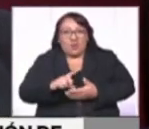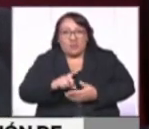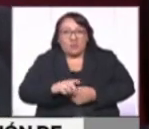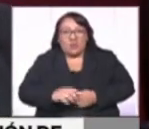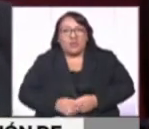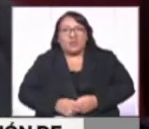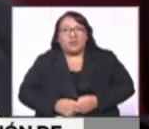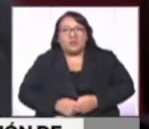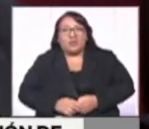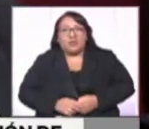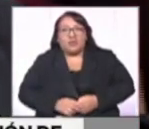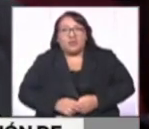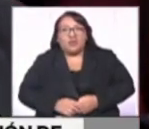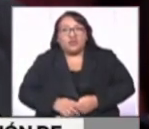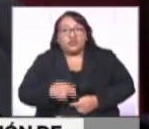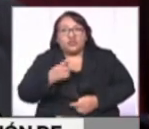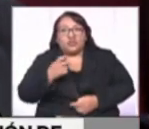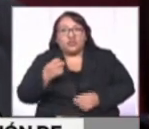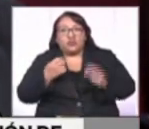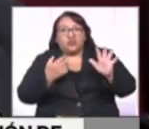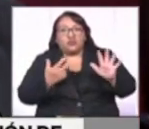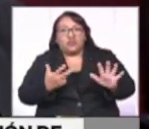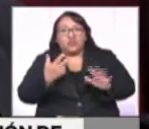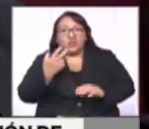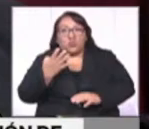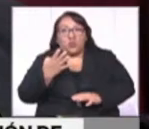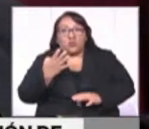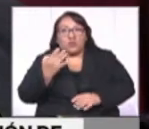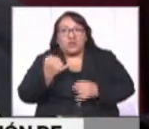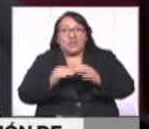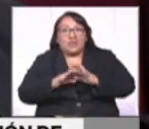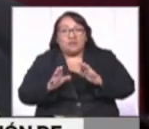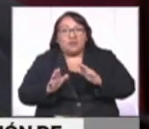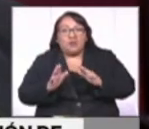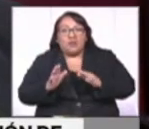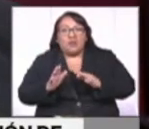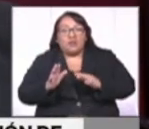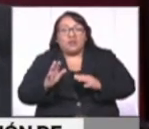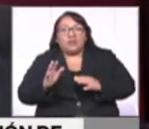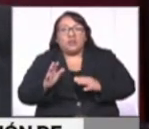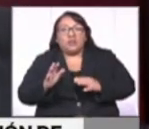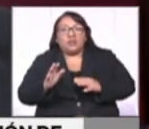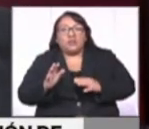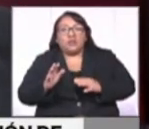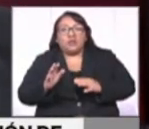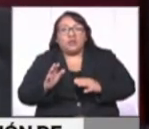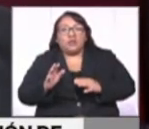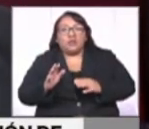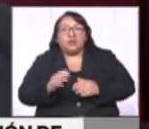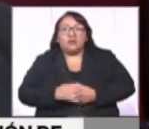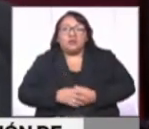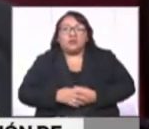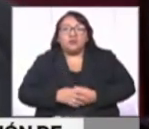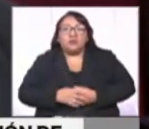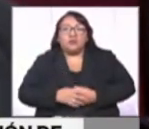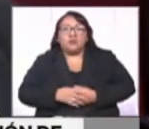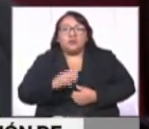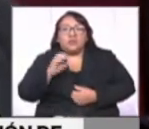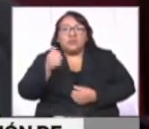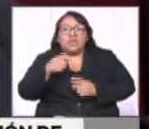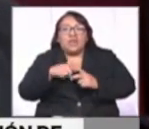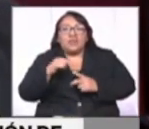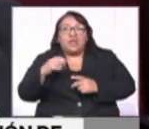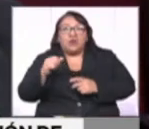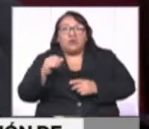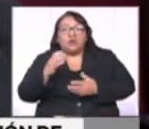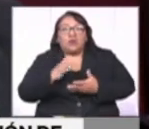Perú los 284 egresados de la Escuela de Policía en Santiago, Distrito Santiago en ICA, con